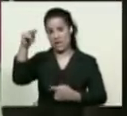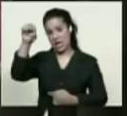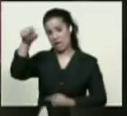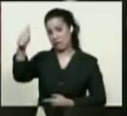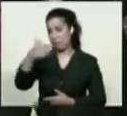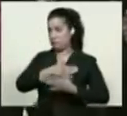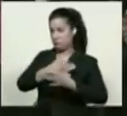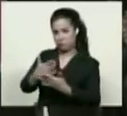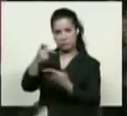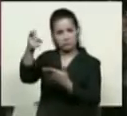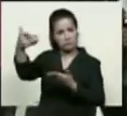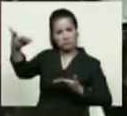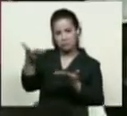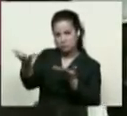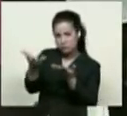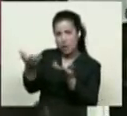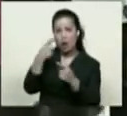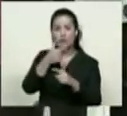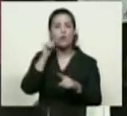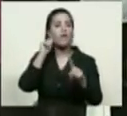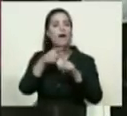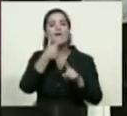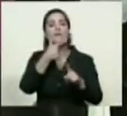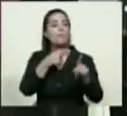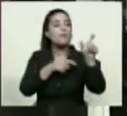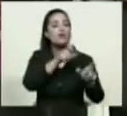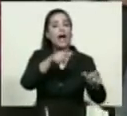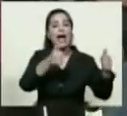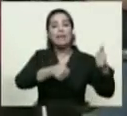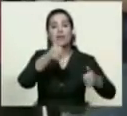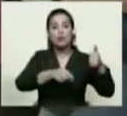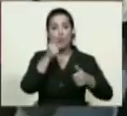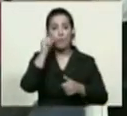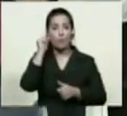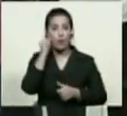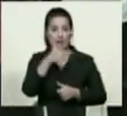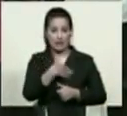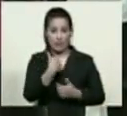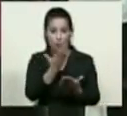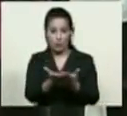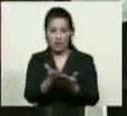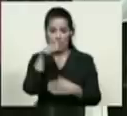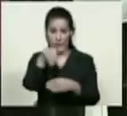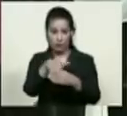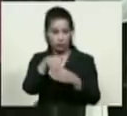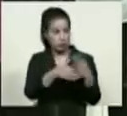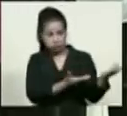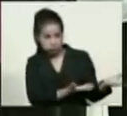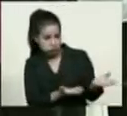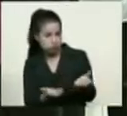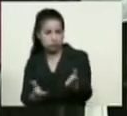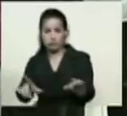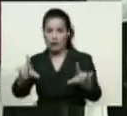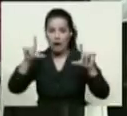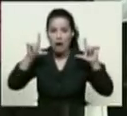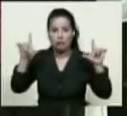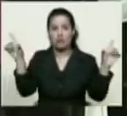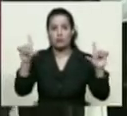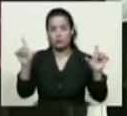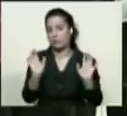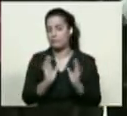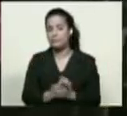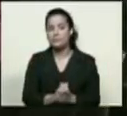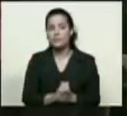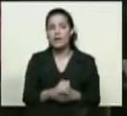comicial con el propósito de darle facilidad a los candidatos y candidatas que van a participar en estos comicios. De igual